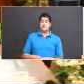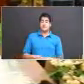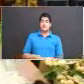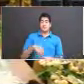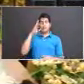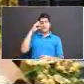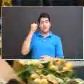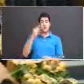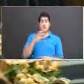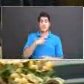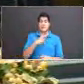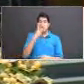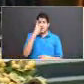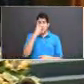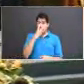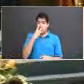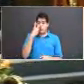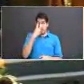Porque tienen ojos.